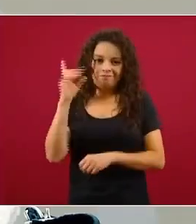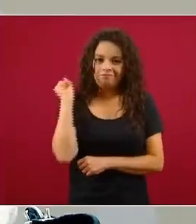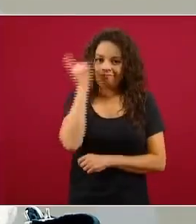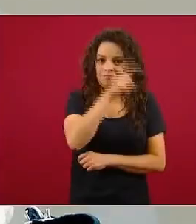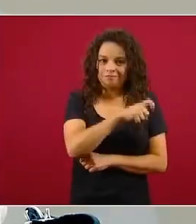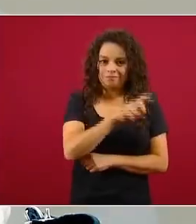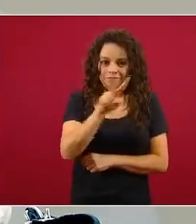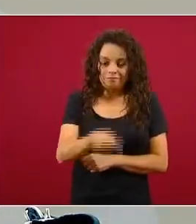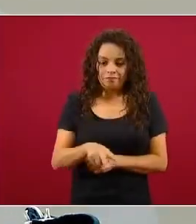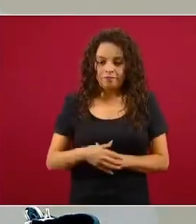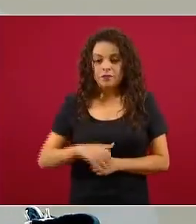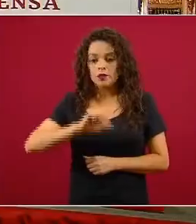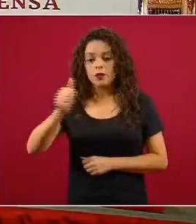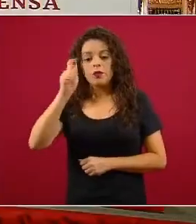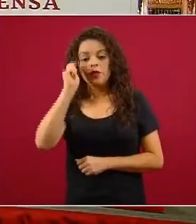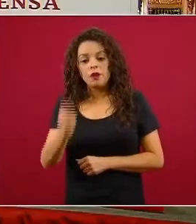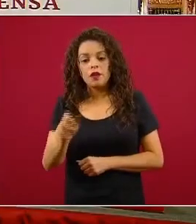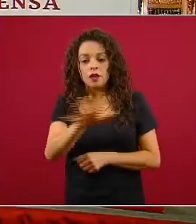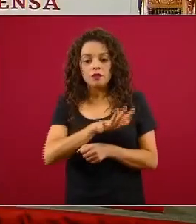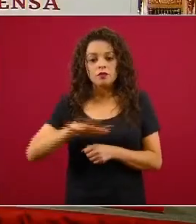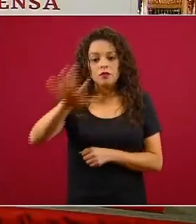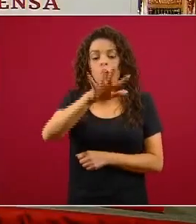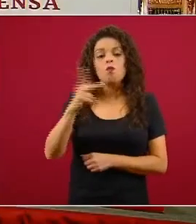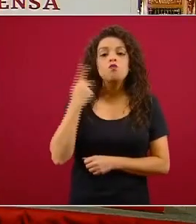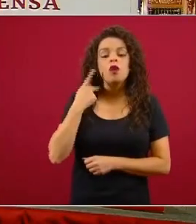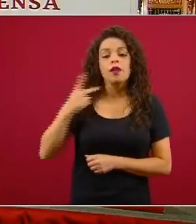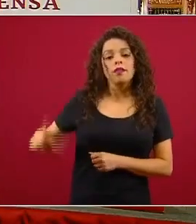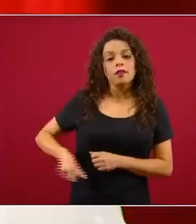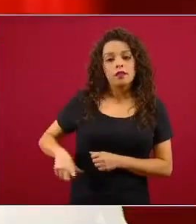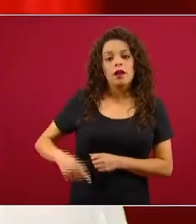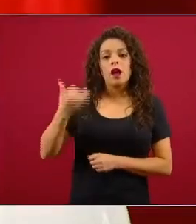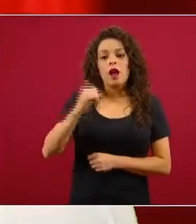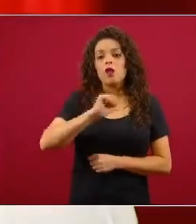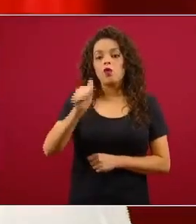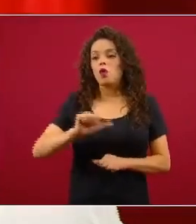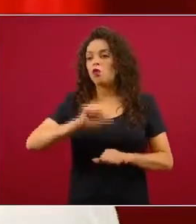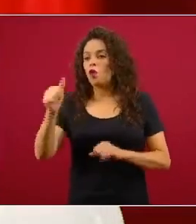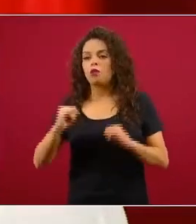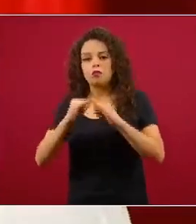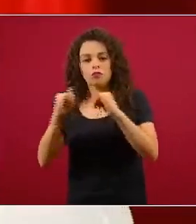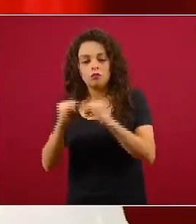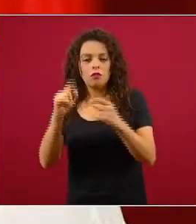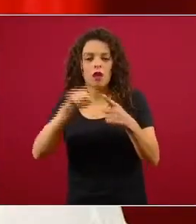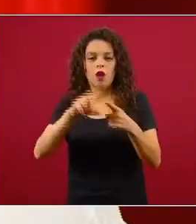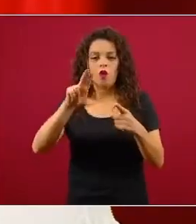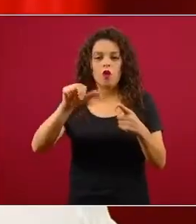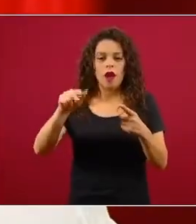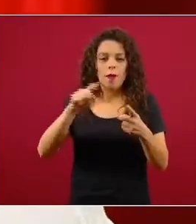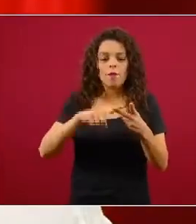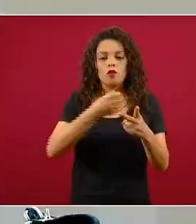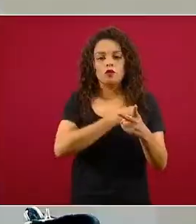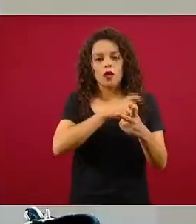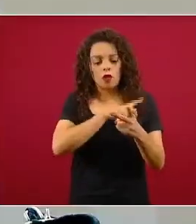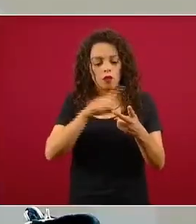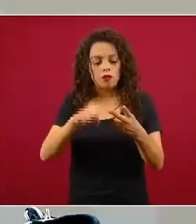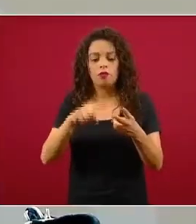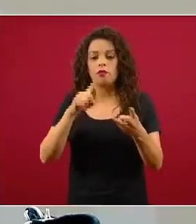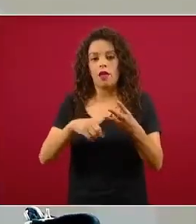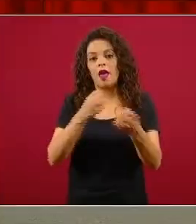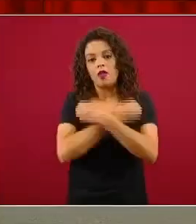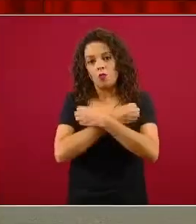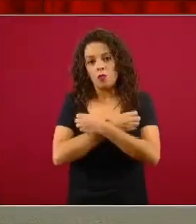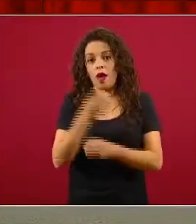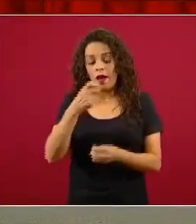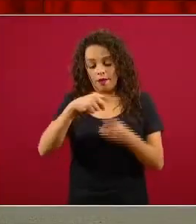la Rectoría de la Política Pública y por otro, las acciones que tenemos con varias dependencias, con Salud, educación principalmente.